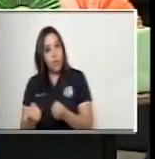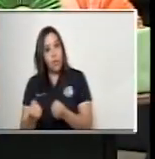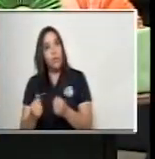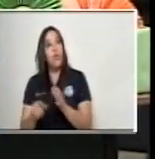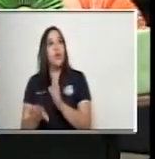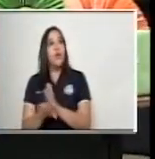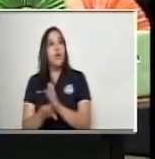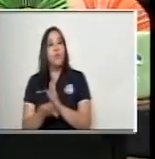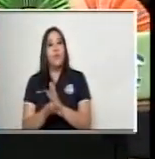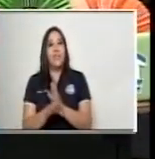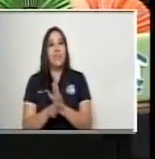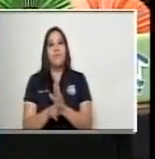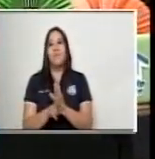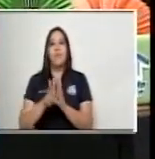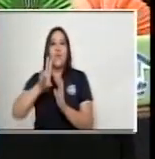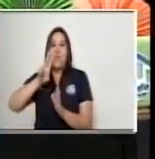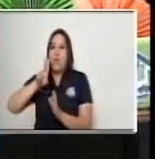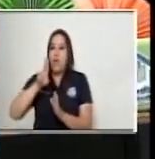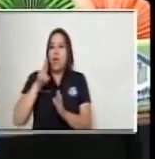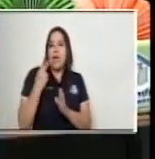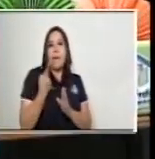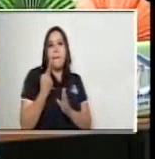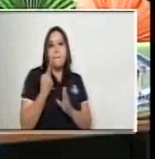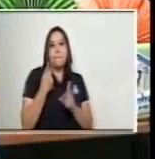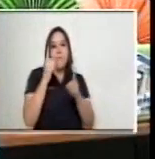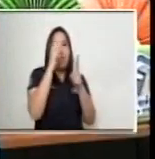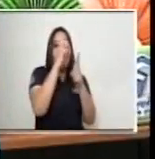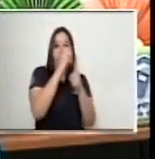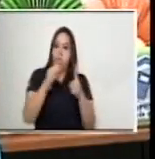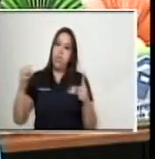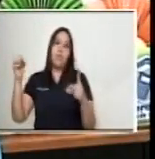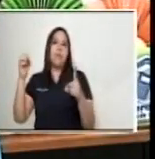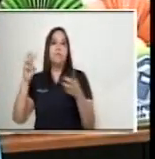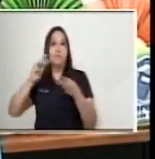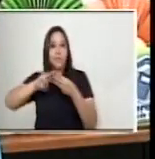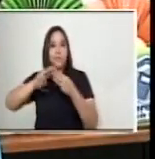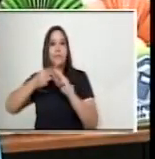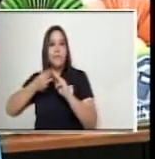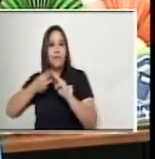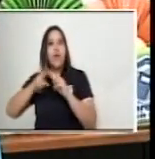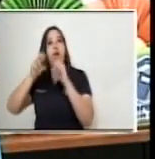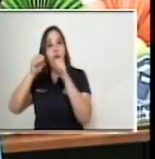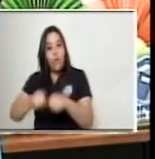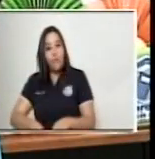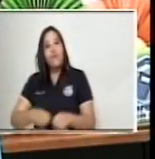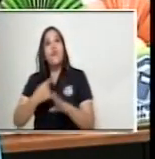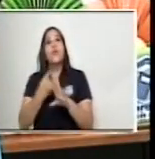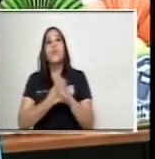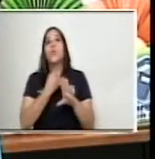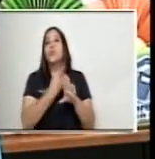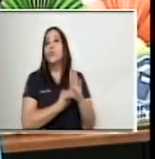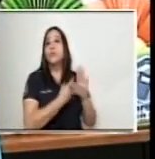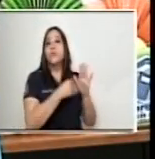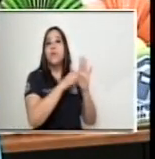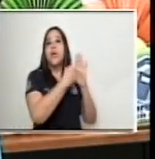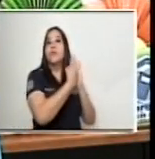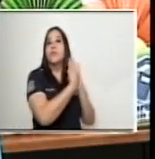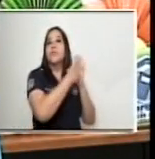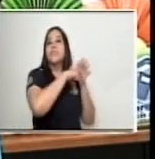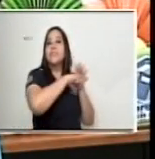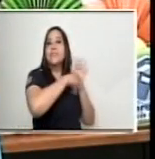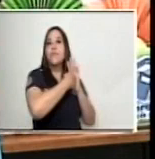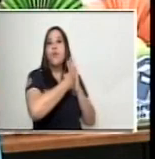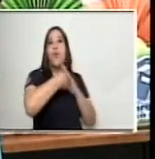matemática todo este enunciado, podemos hacer uso del símbolo o la variable